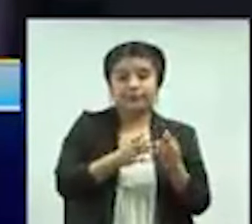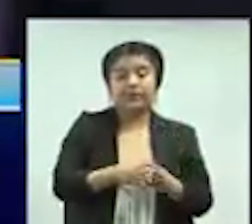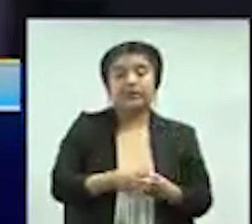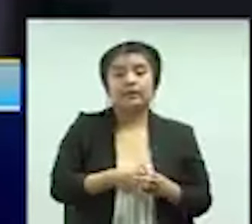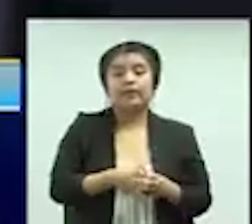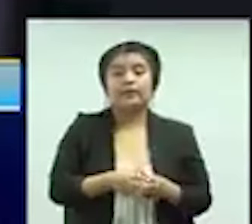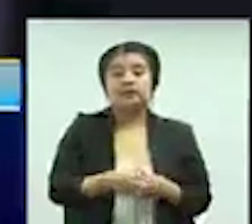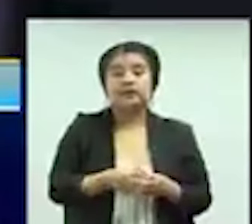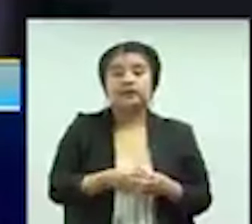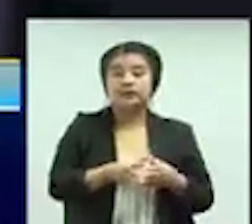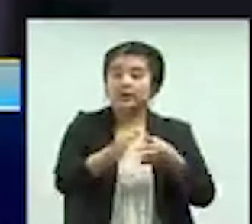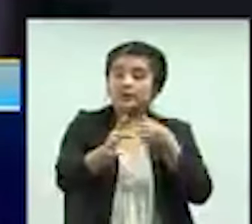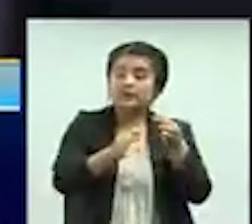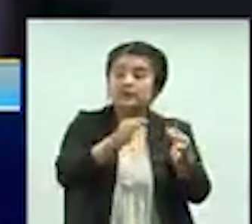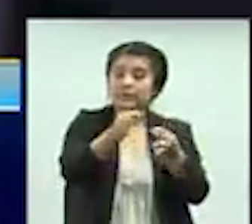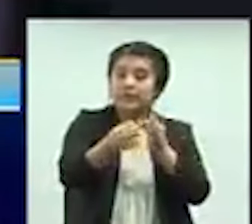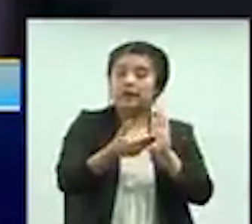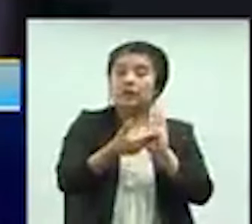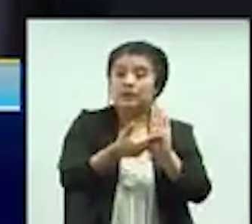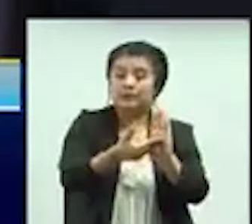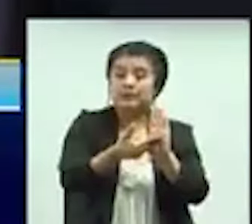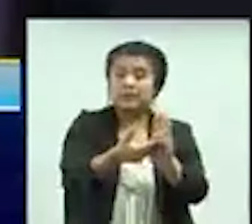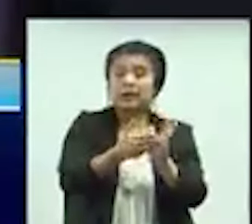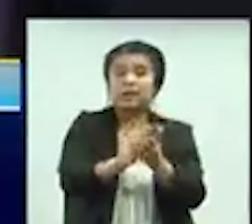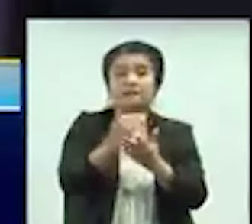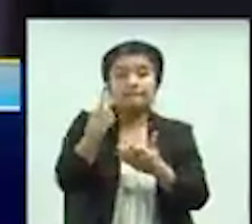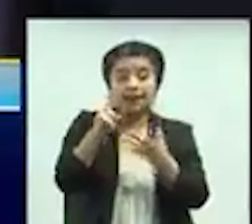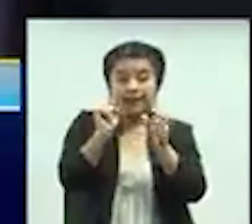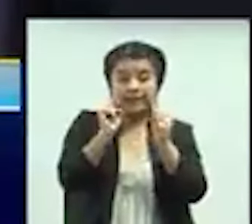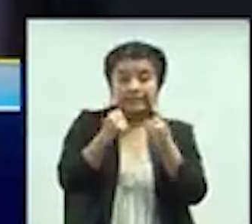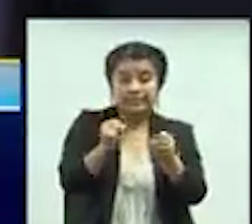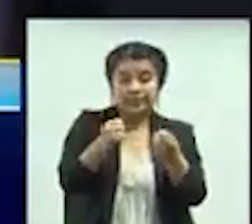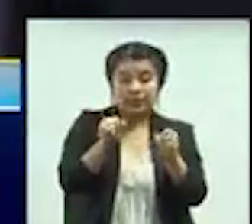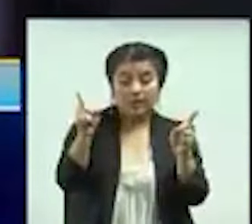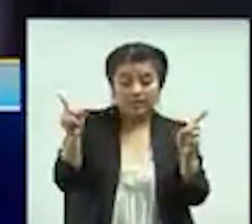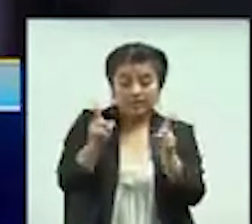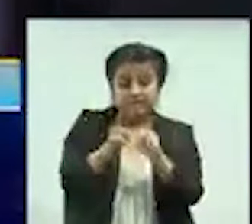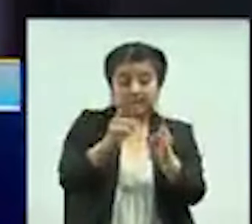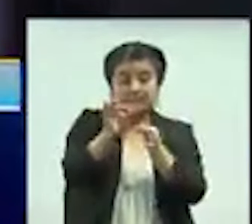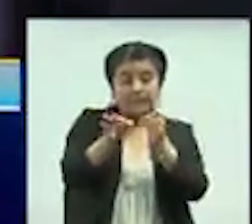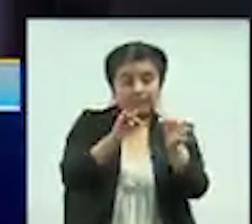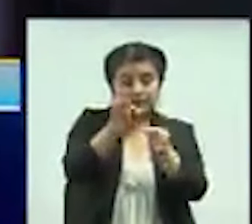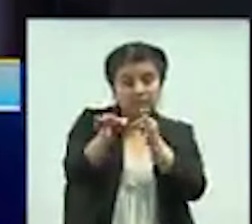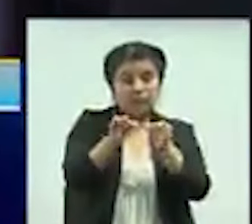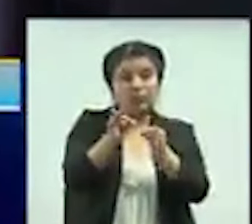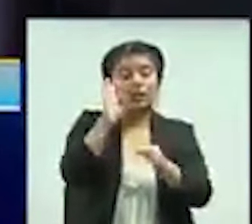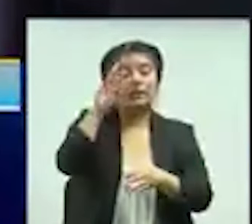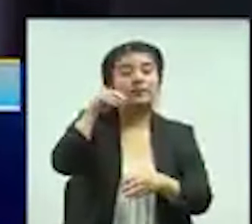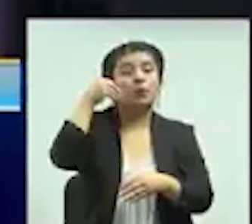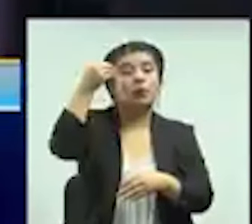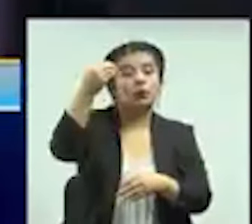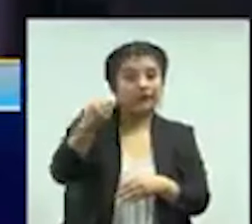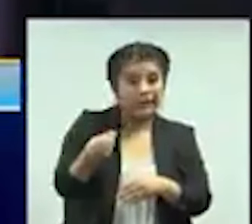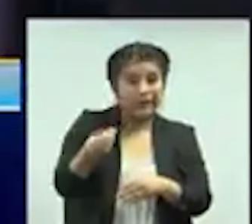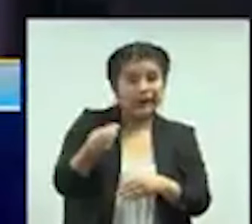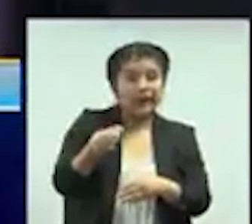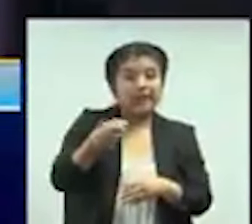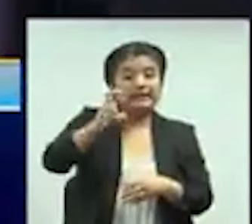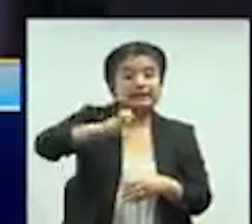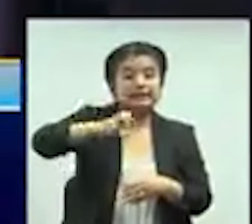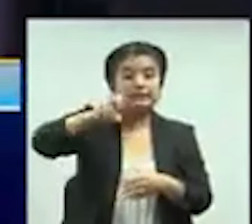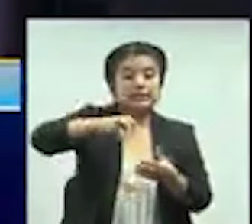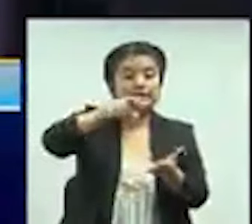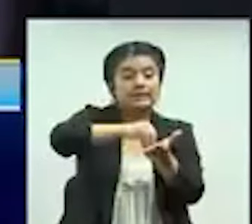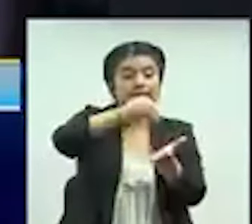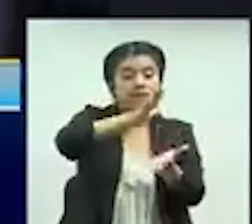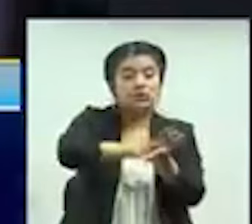lo anteriormente expuesto, para realizar una breve exposición de los hechos que motivaron la interpelación y